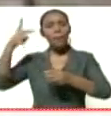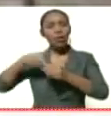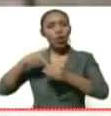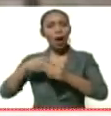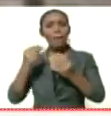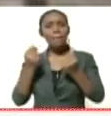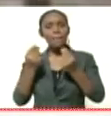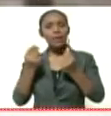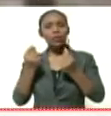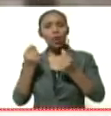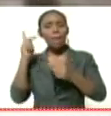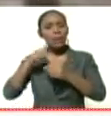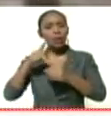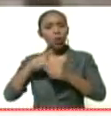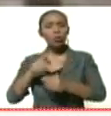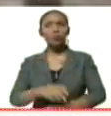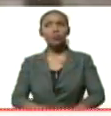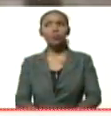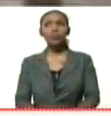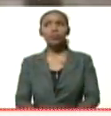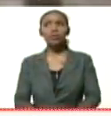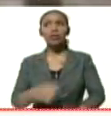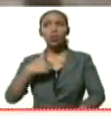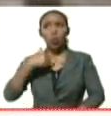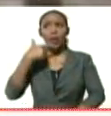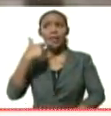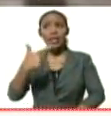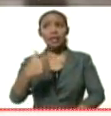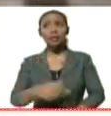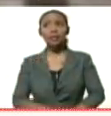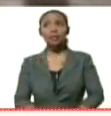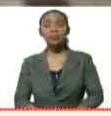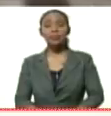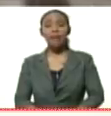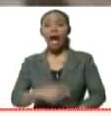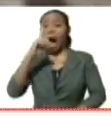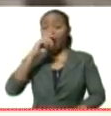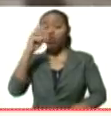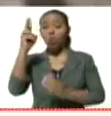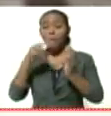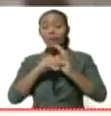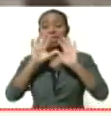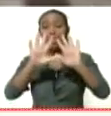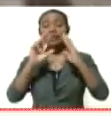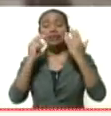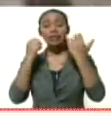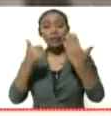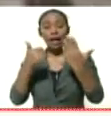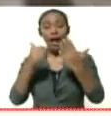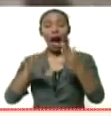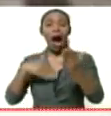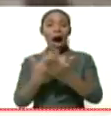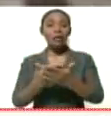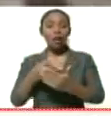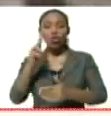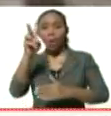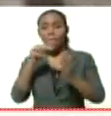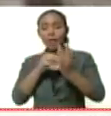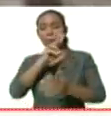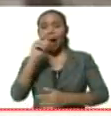del petróleo. Le dije que del año 2016 al 2020 se